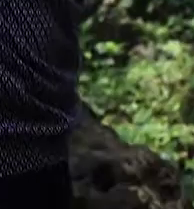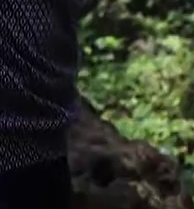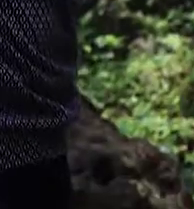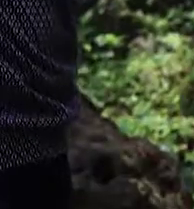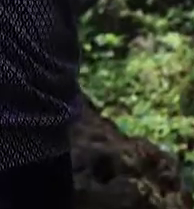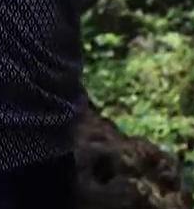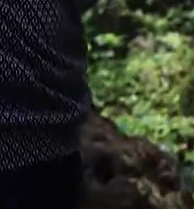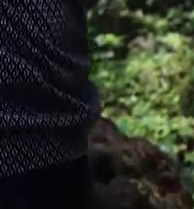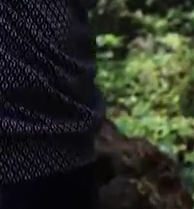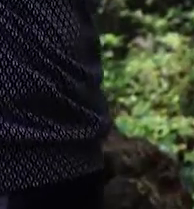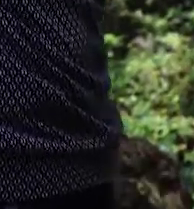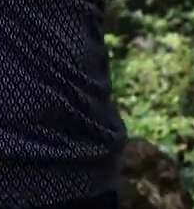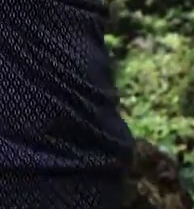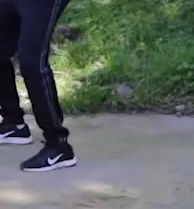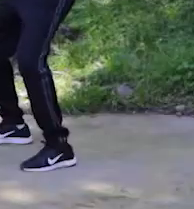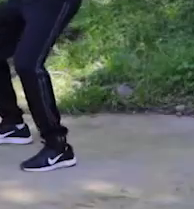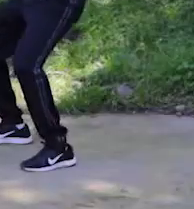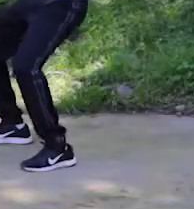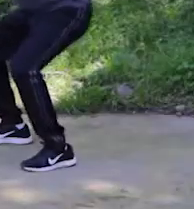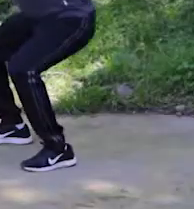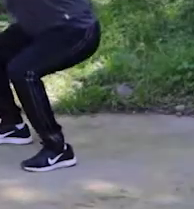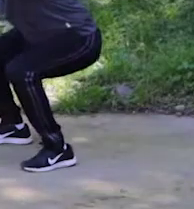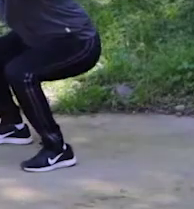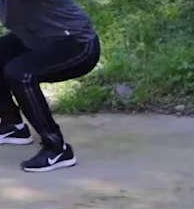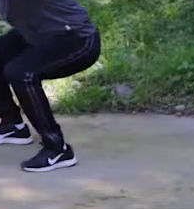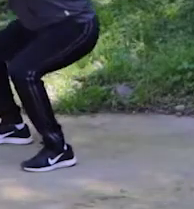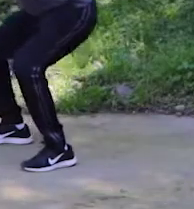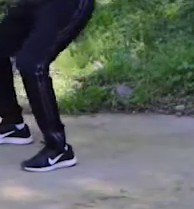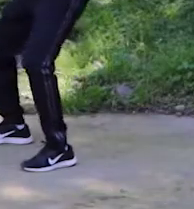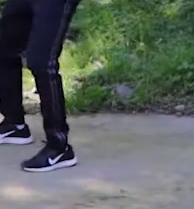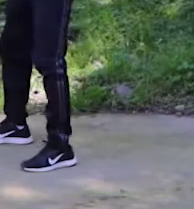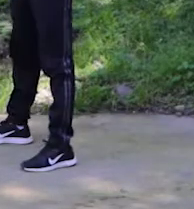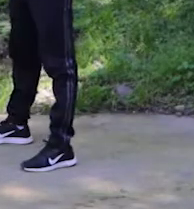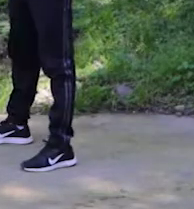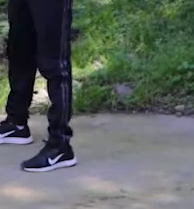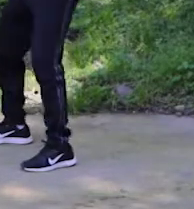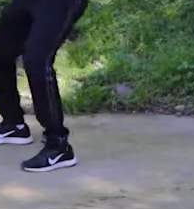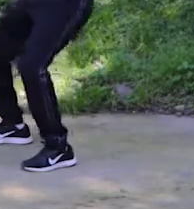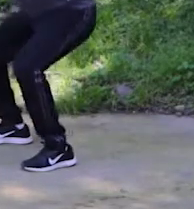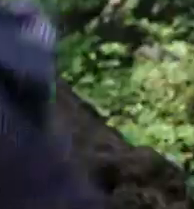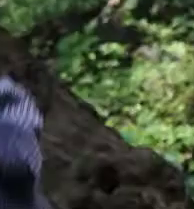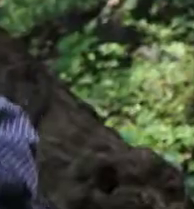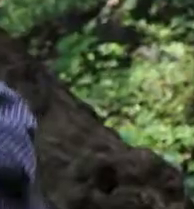brazo al frente y bajamos flexión amos rodilla 90